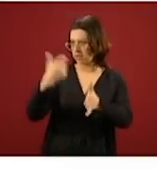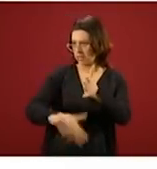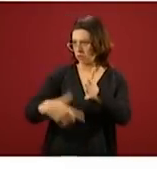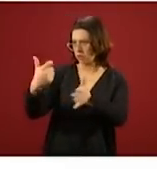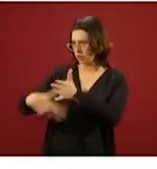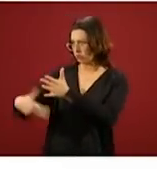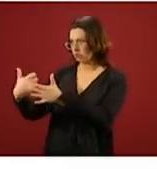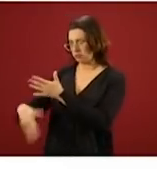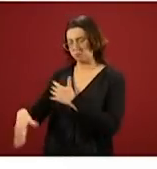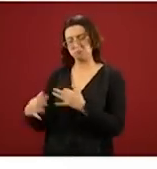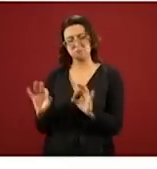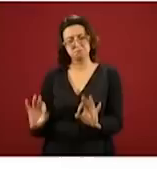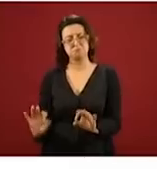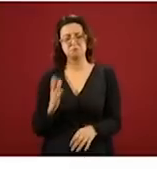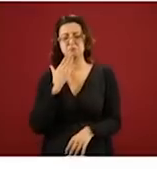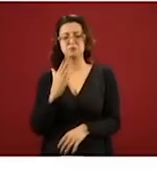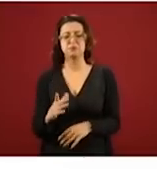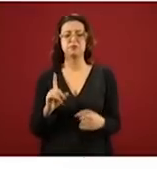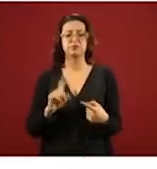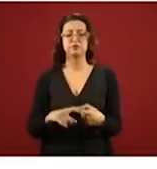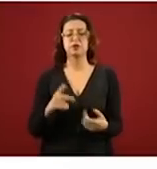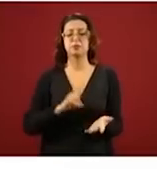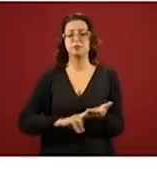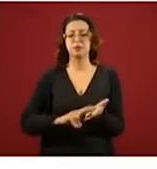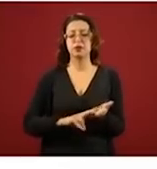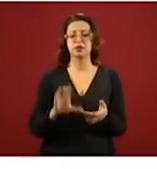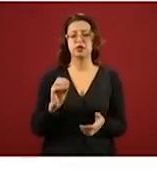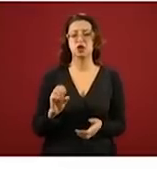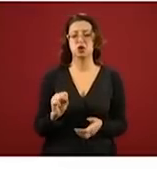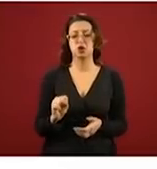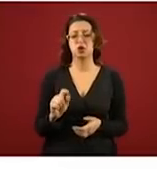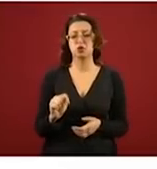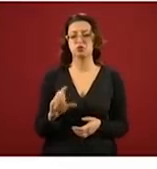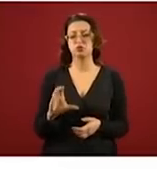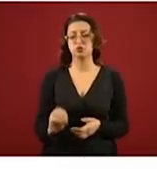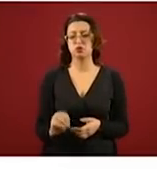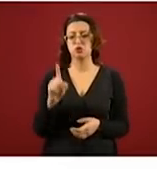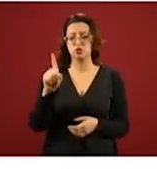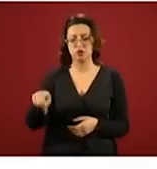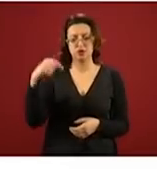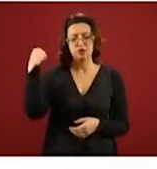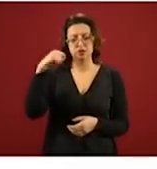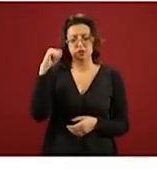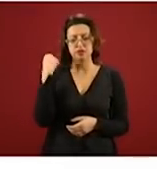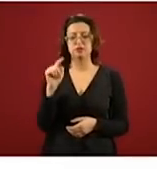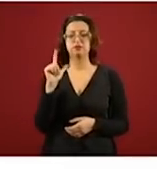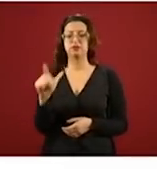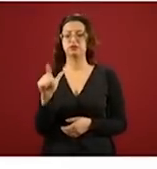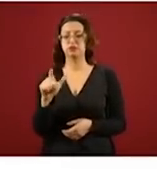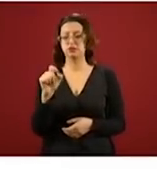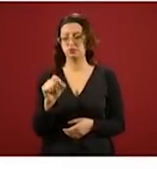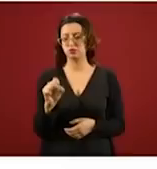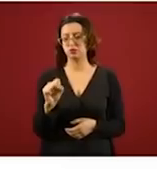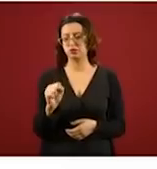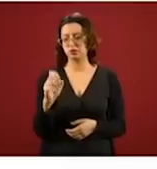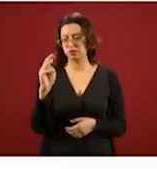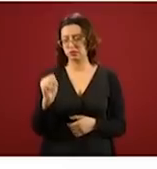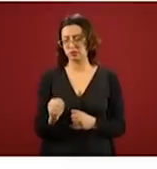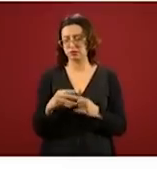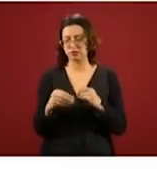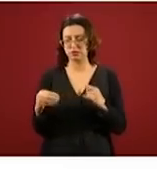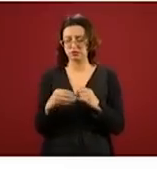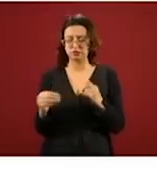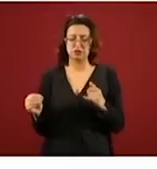promedios para la regular costo gas en centro tabasco 17 pesos con 69 centavos pueden